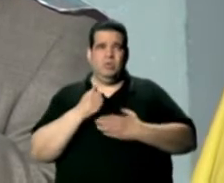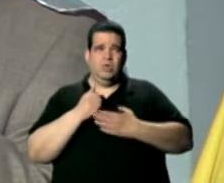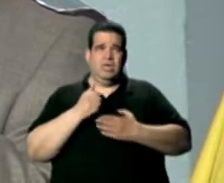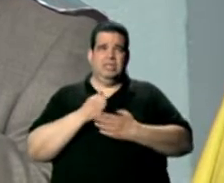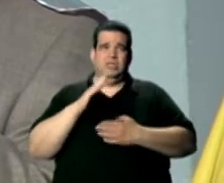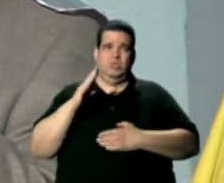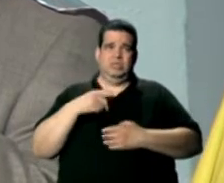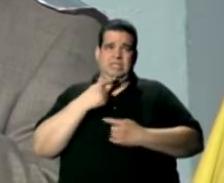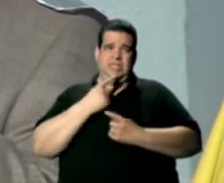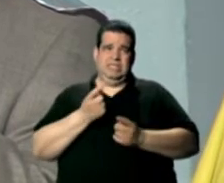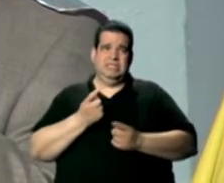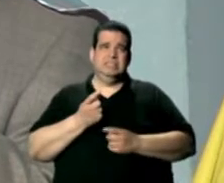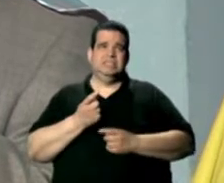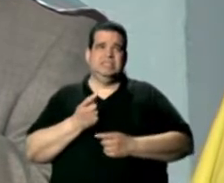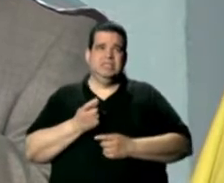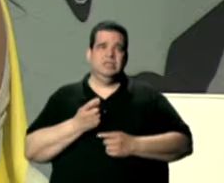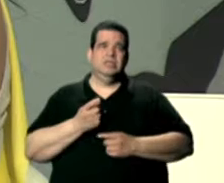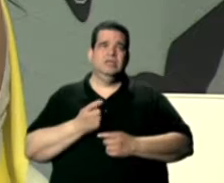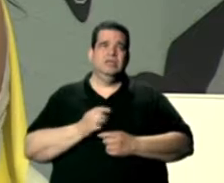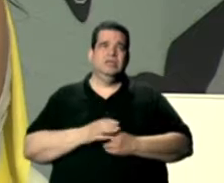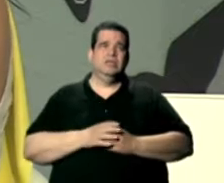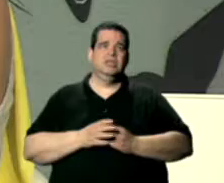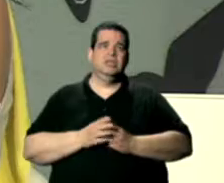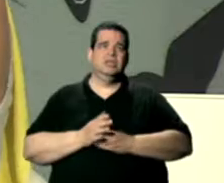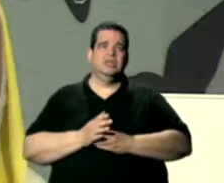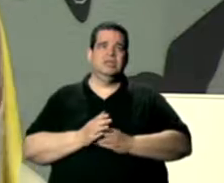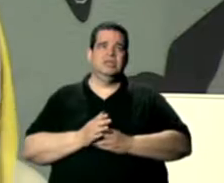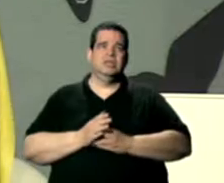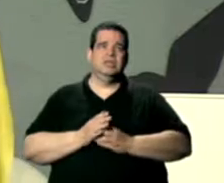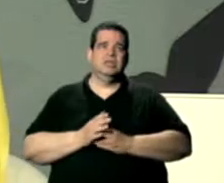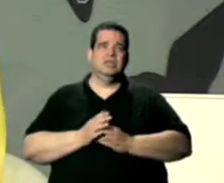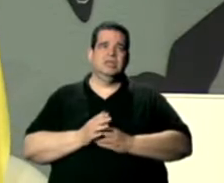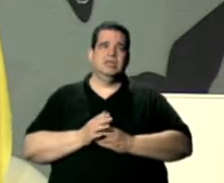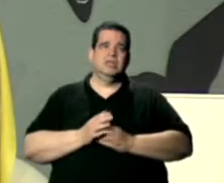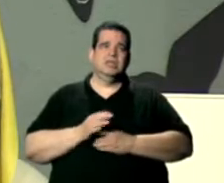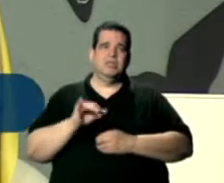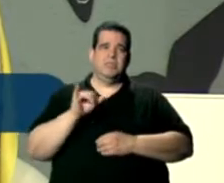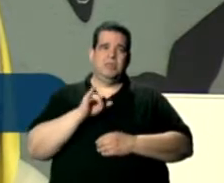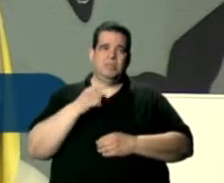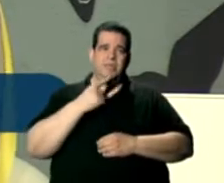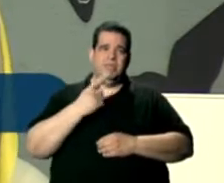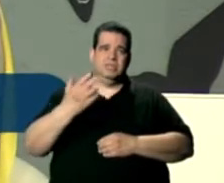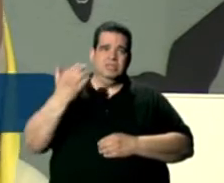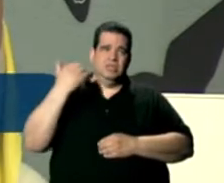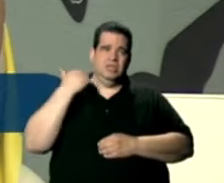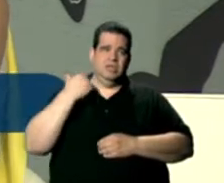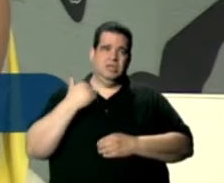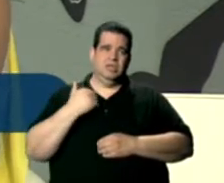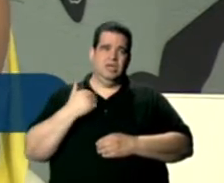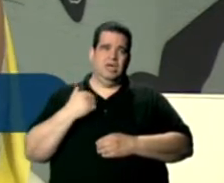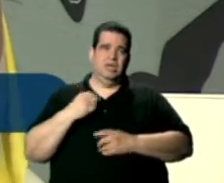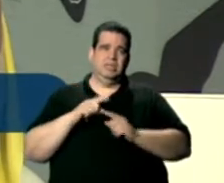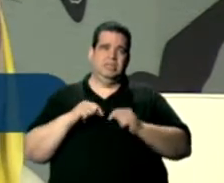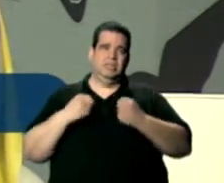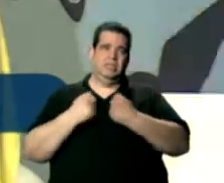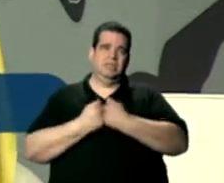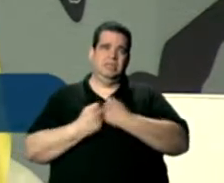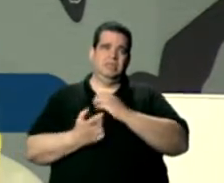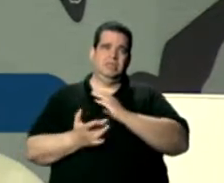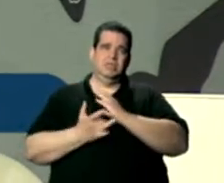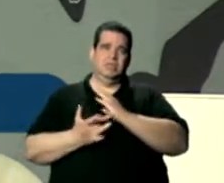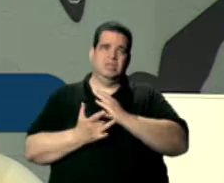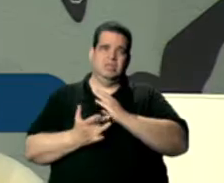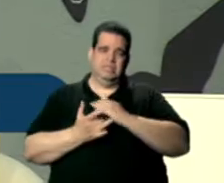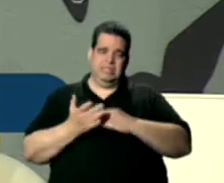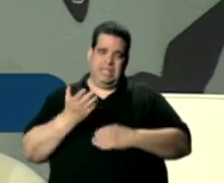menciona aquí en estos medios. Además de, como antes mencionaron, a ese equipo técnico que